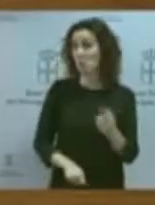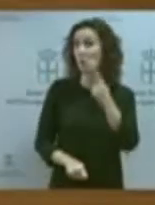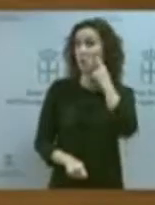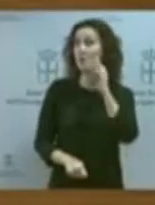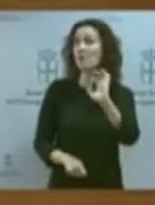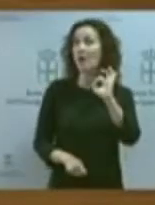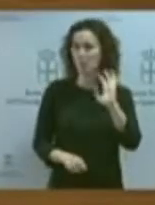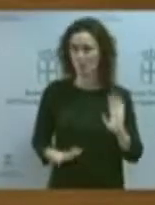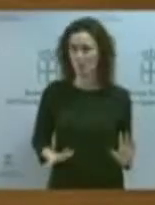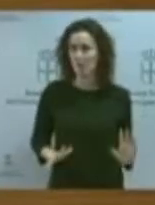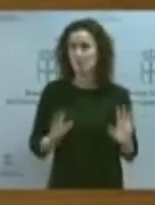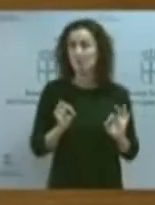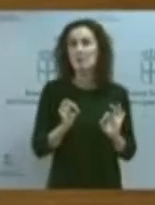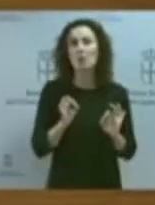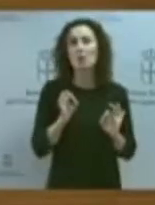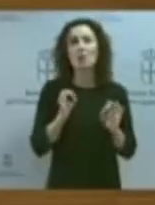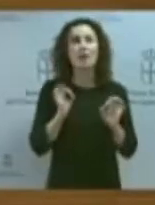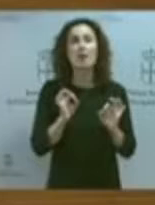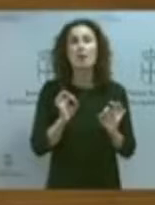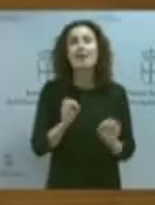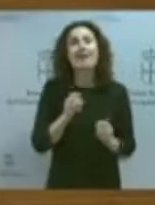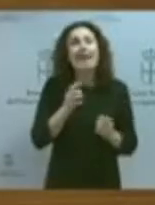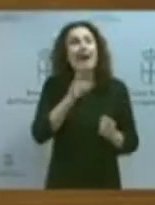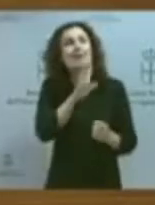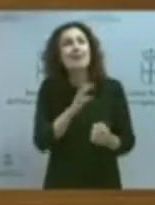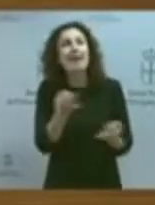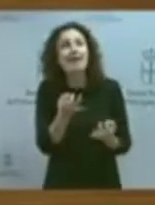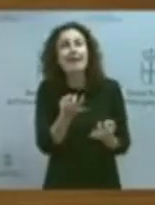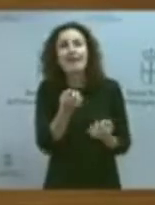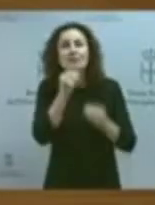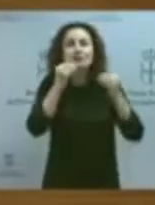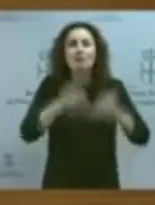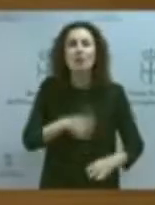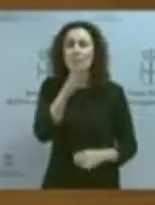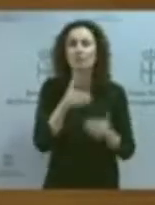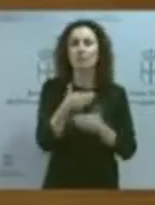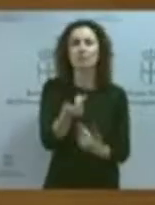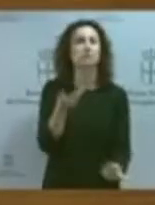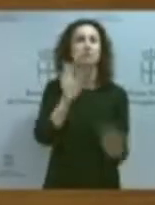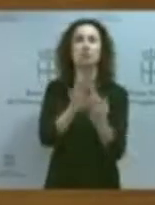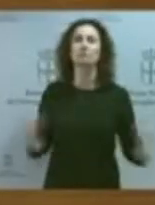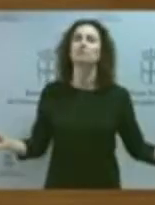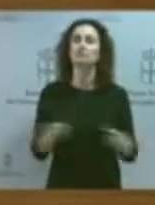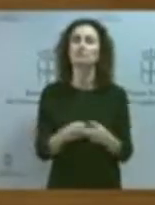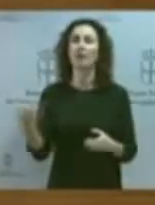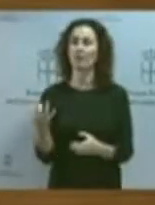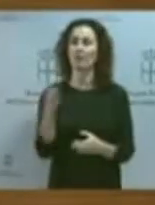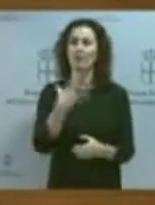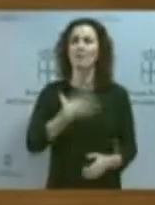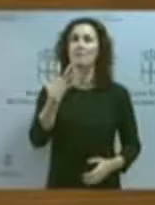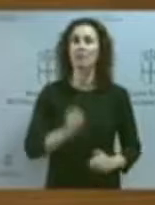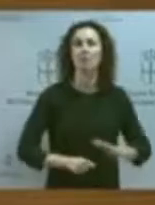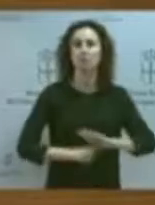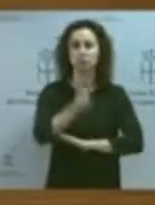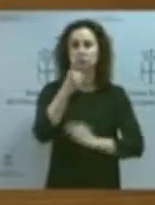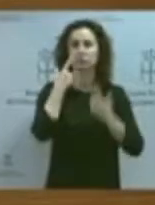vivir y trabajar, que encare el futuro de forma colectiva, confiando en esas posibilidades de progreso y desarrollo, buscando en sin complejos el